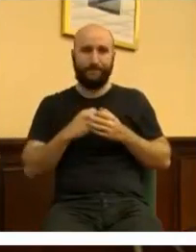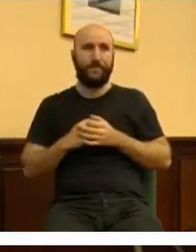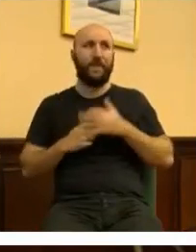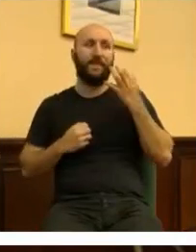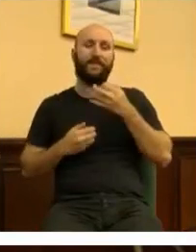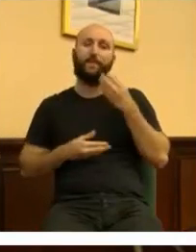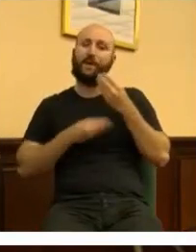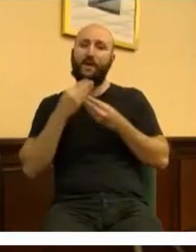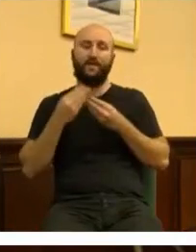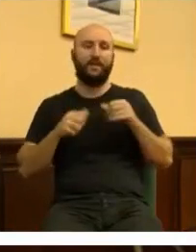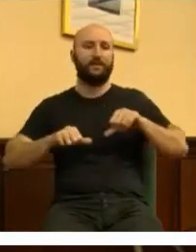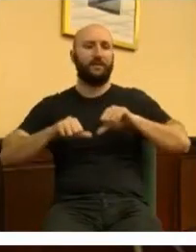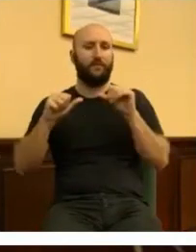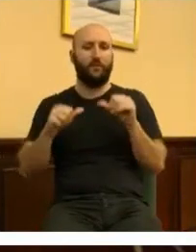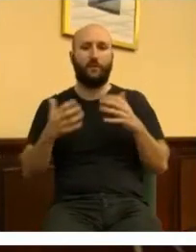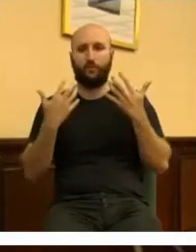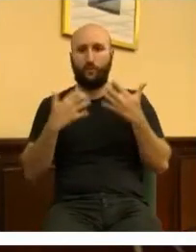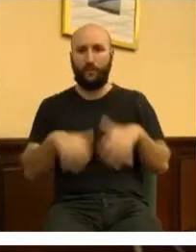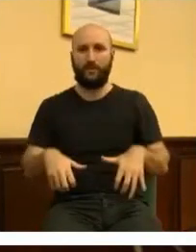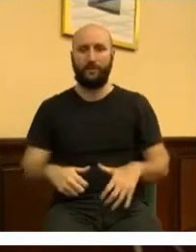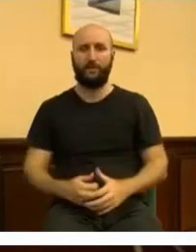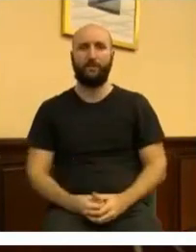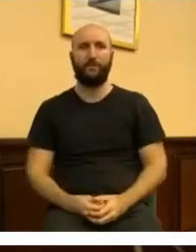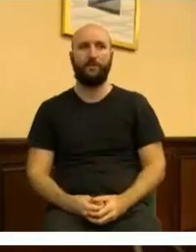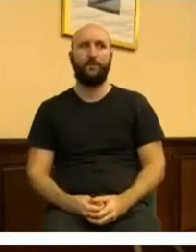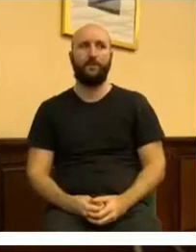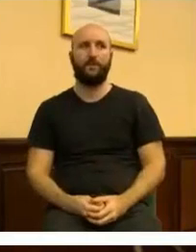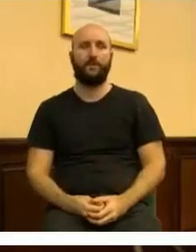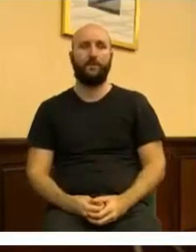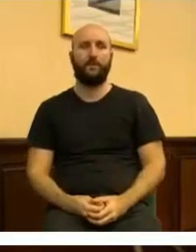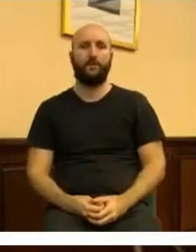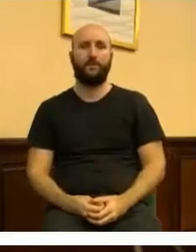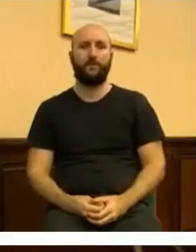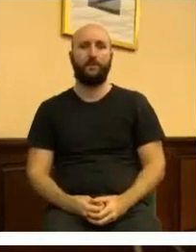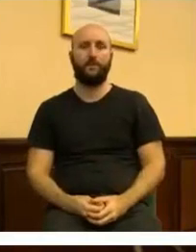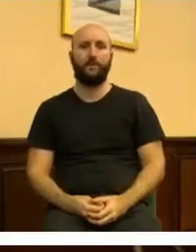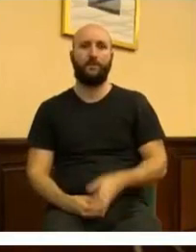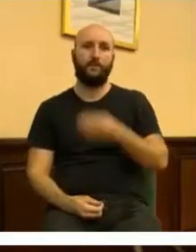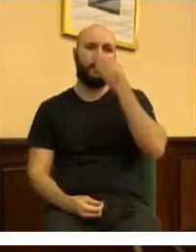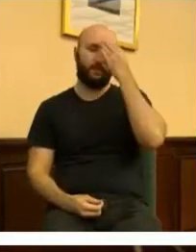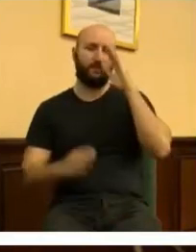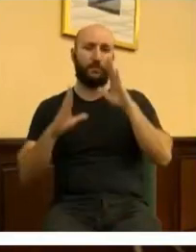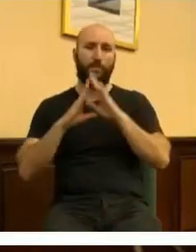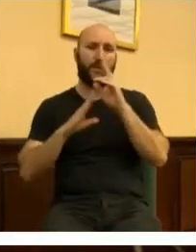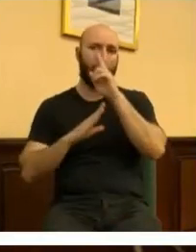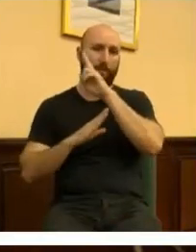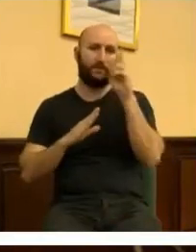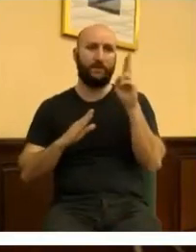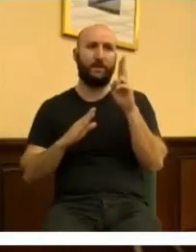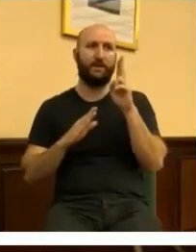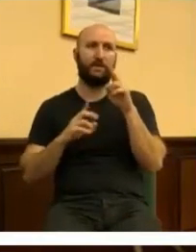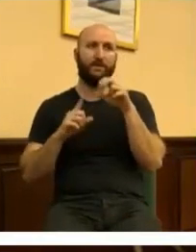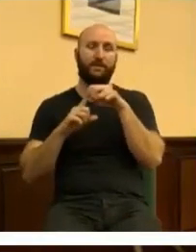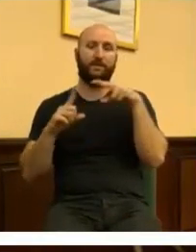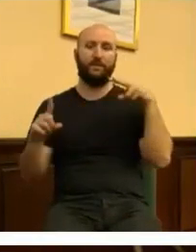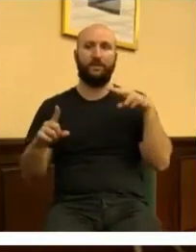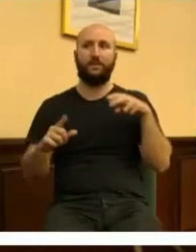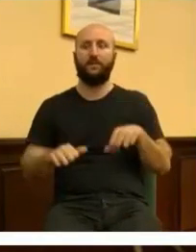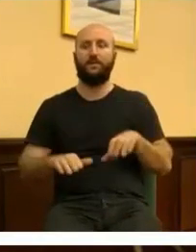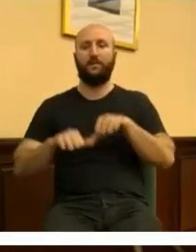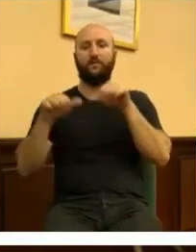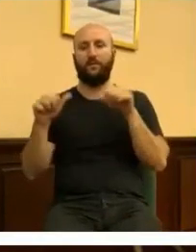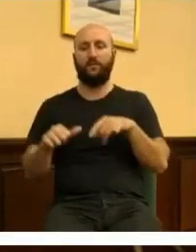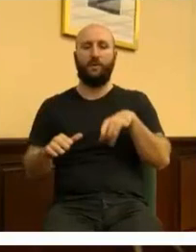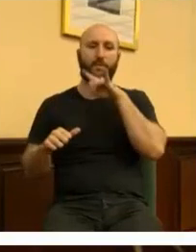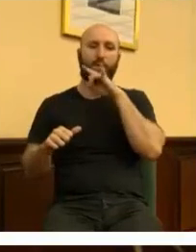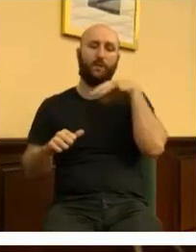hacerse de forma automática. Y que creemos que la Comunidad de Madrid está interpretando de forma muy sui generis, con el